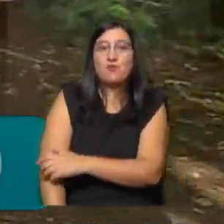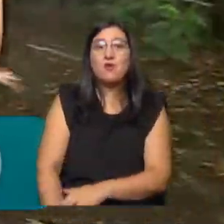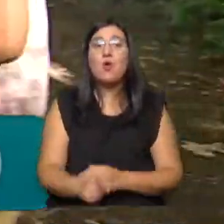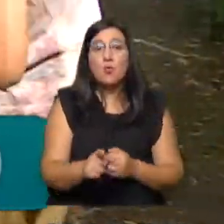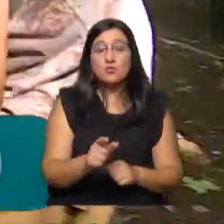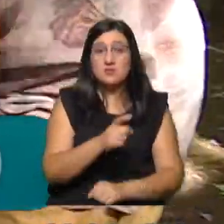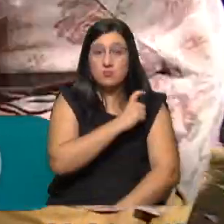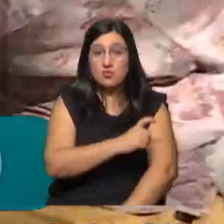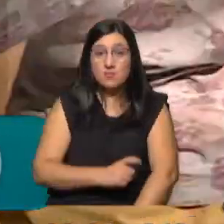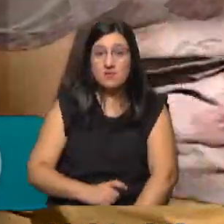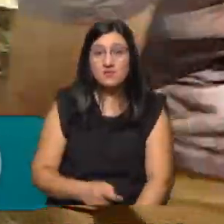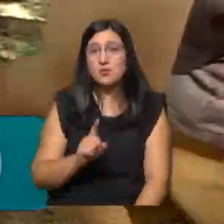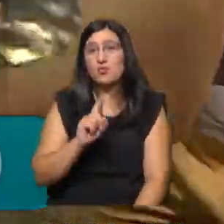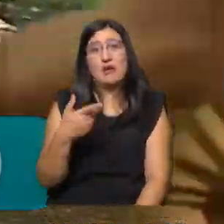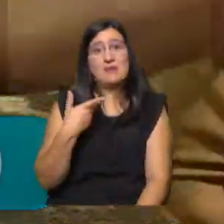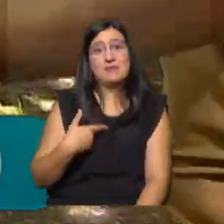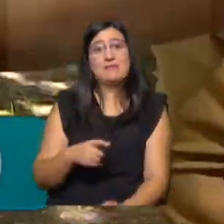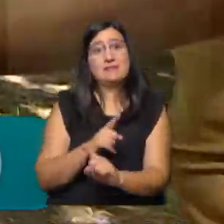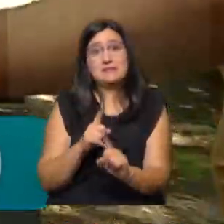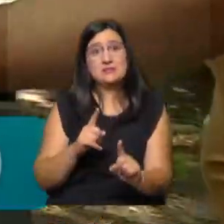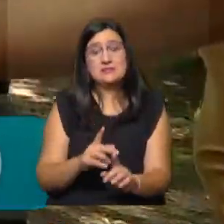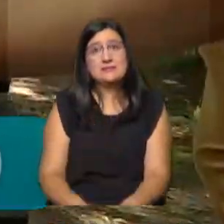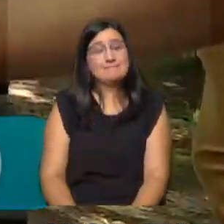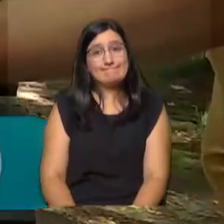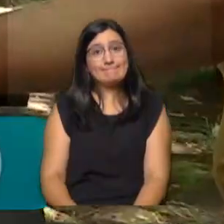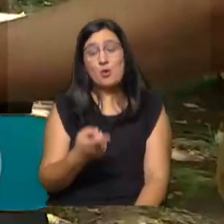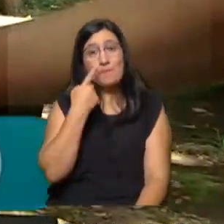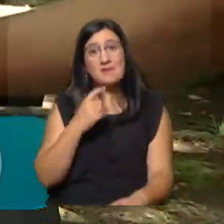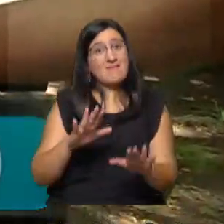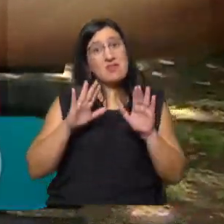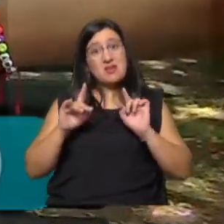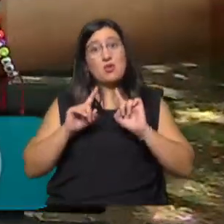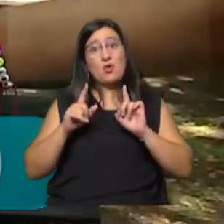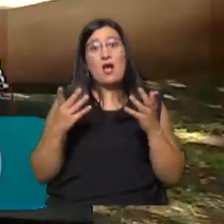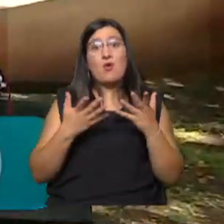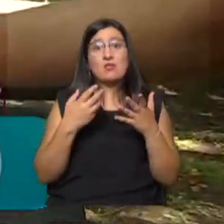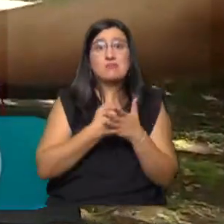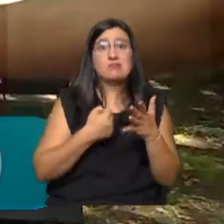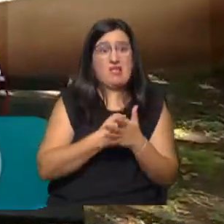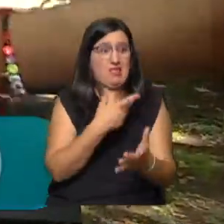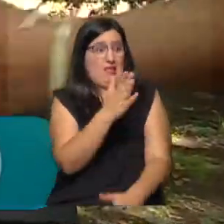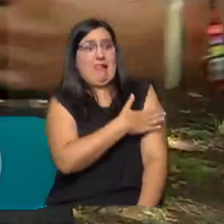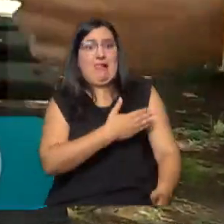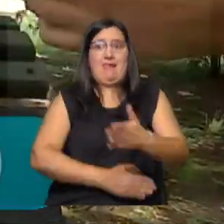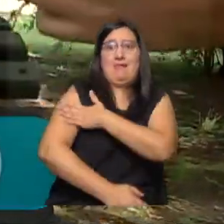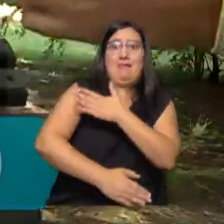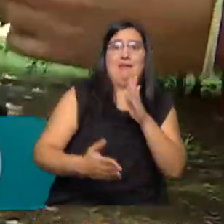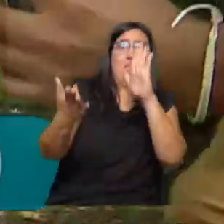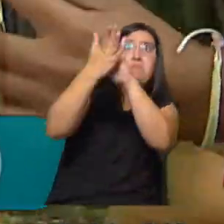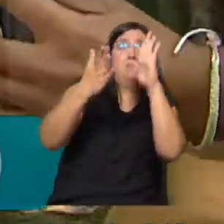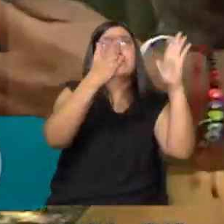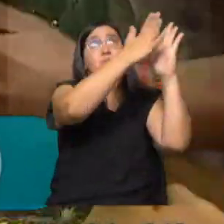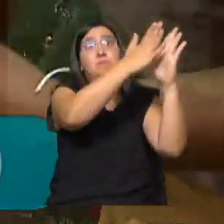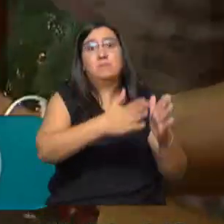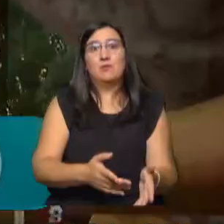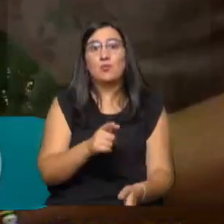se puso repelente o no? No, lamentablemente no tuve esa precaución y bueno, acá estoy peleando con ellos. Claro, ¿usted es el que mata al mosquito